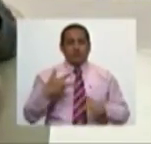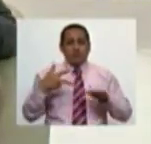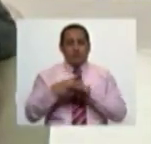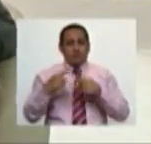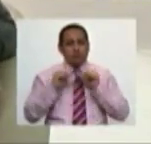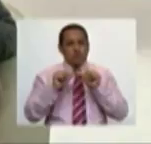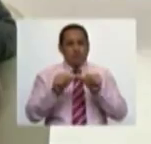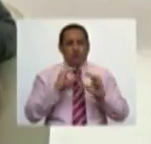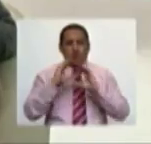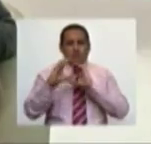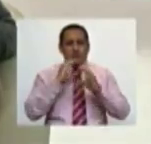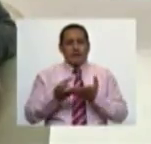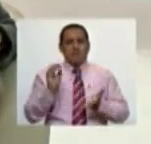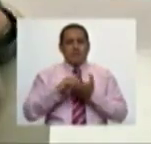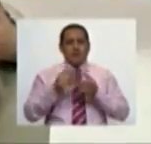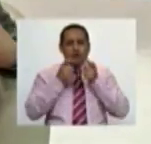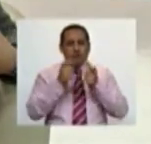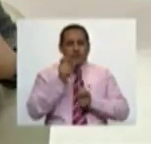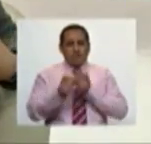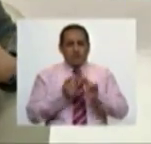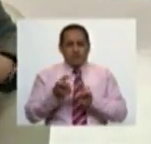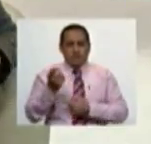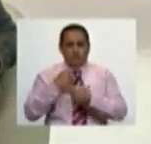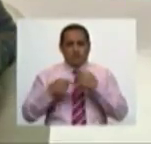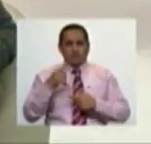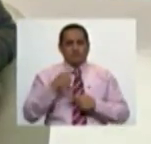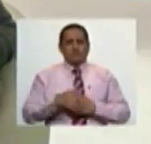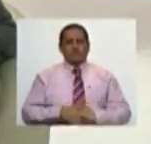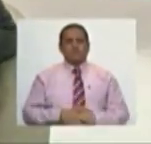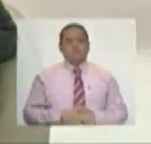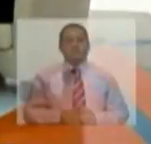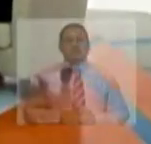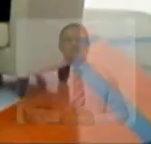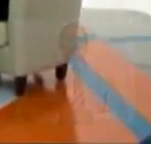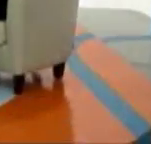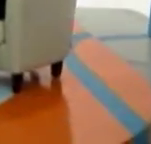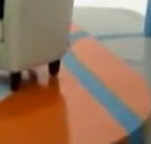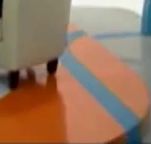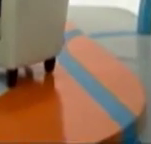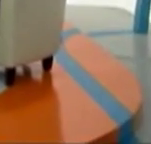Nos vamos a ir a la pausa, pero seguimos para conversar de seguridad ciudadana. Volvemos.